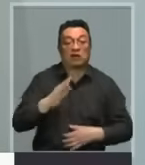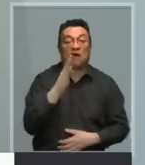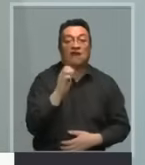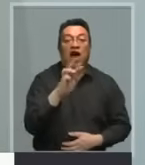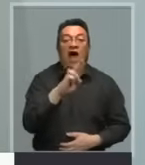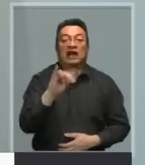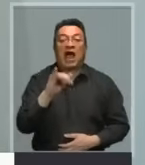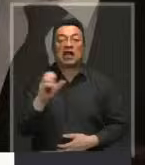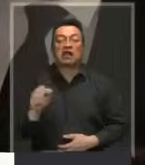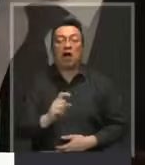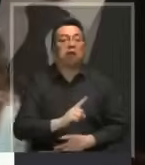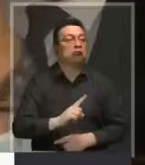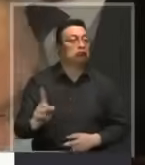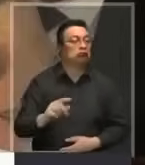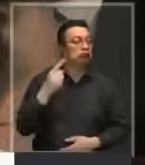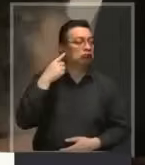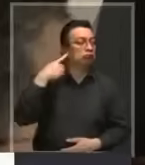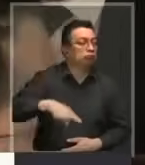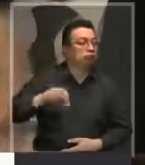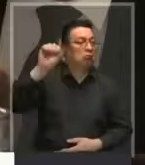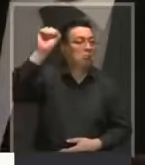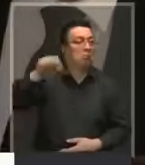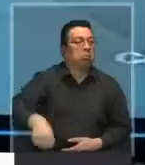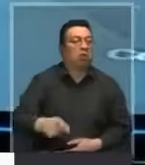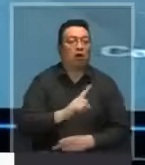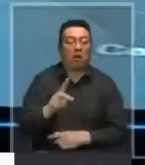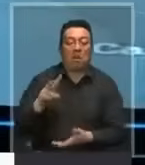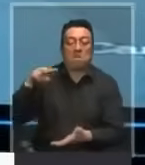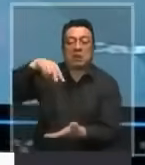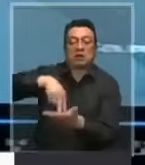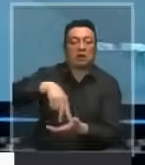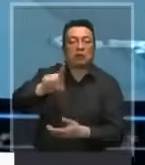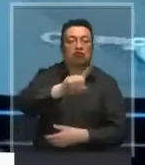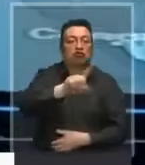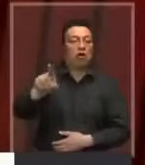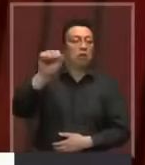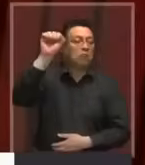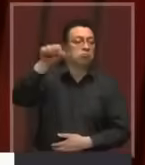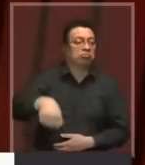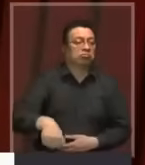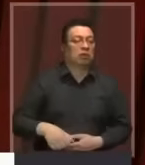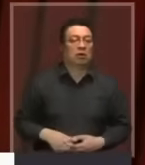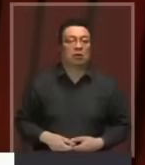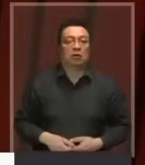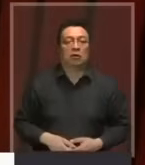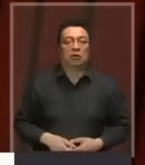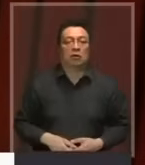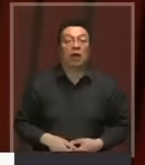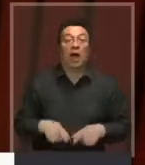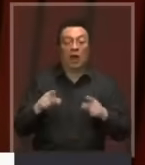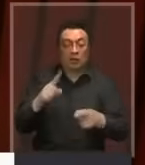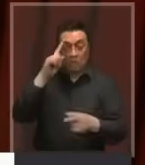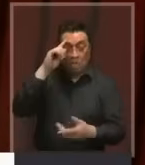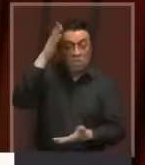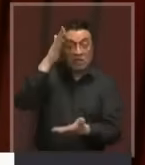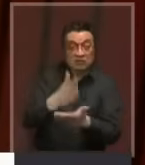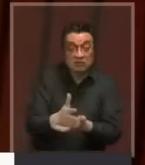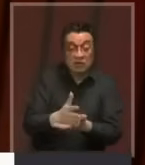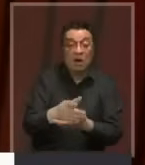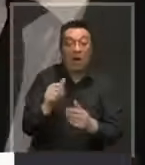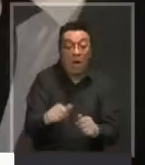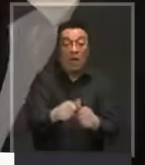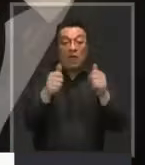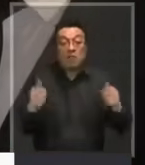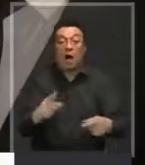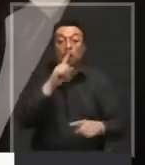al negarse a escucharlo porque no estaba de manera presencial en el tribunal. Esa decisión, sumada a la entrega de